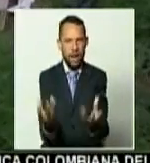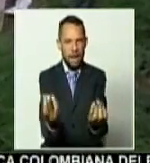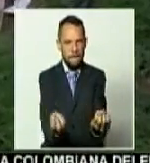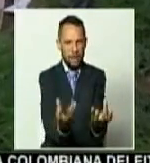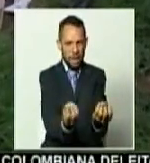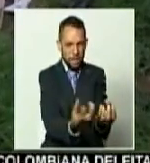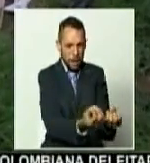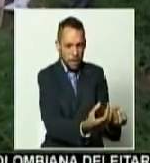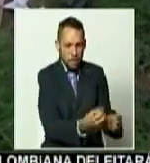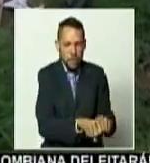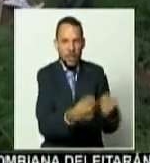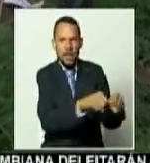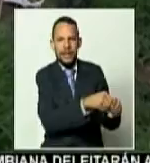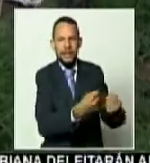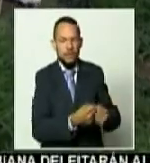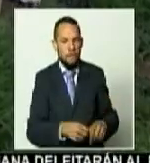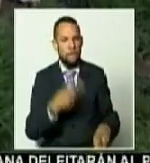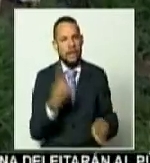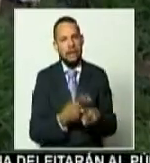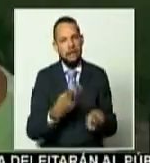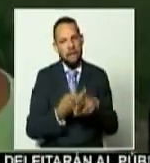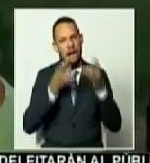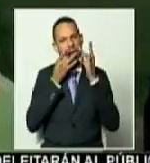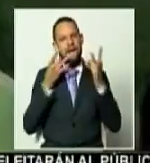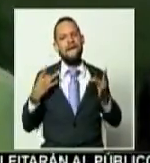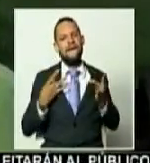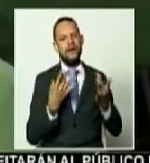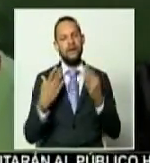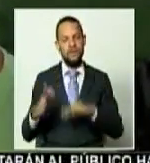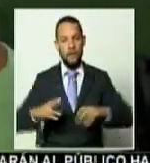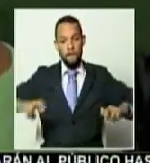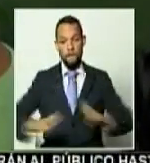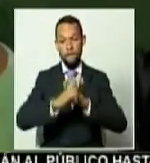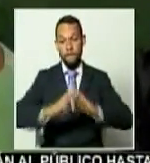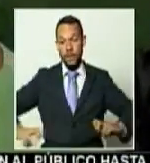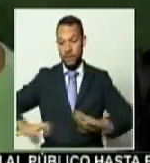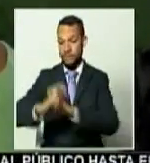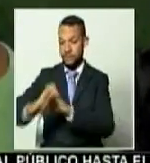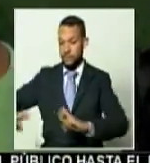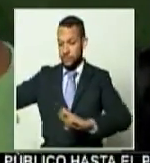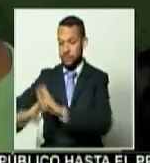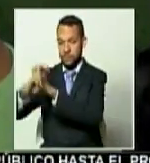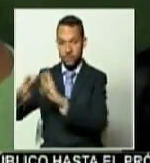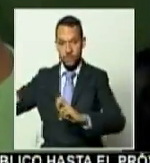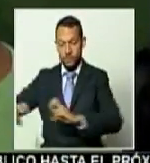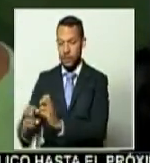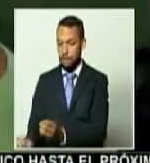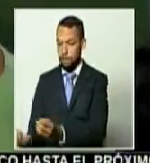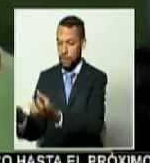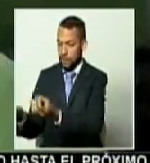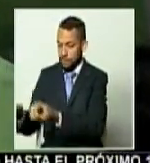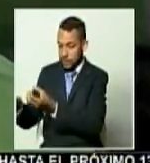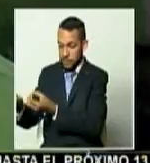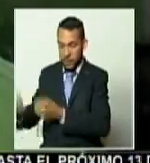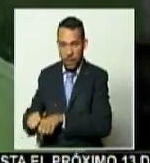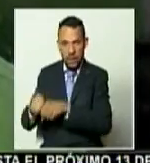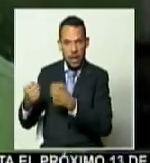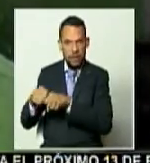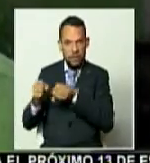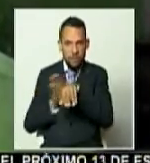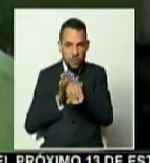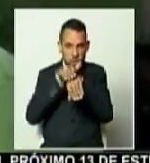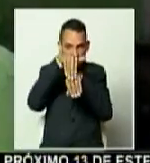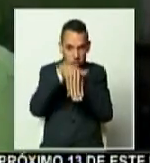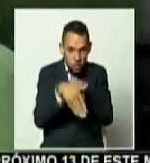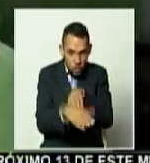basuras que por los mismos niños. No, pues me parece que el parque está en muy mal estado, el monte se apoderó del parque, los juegos están en muy